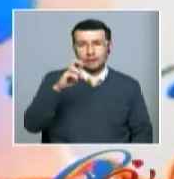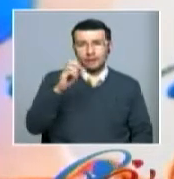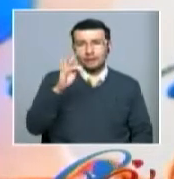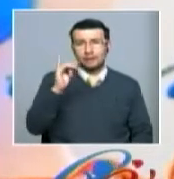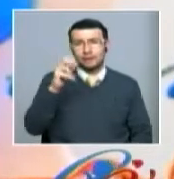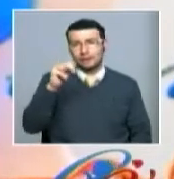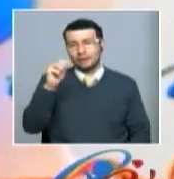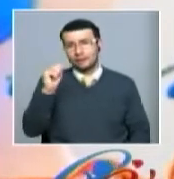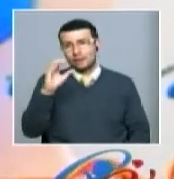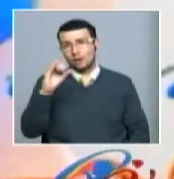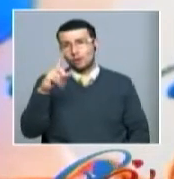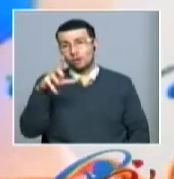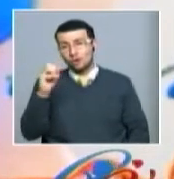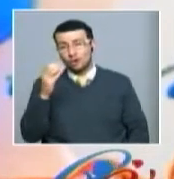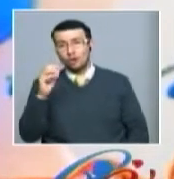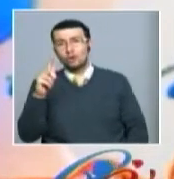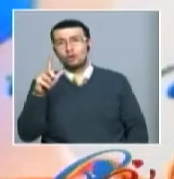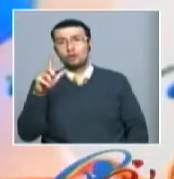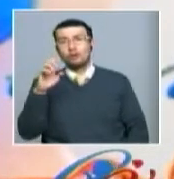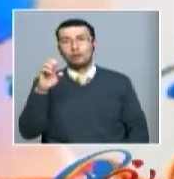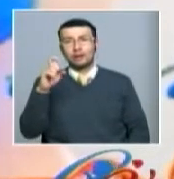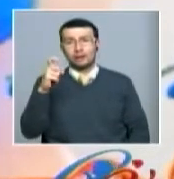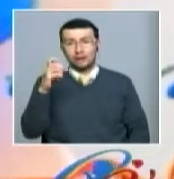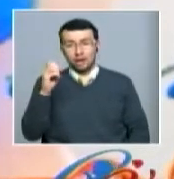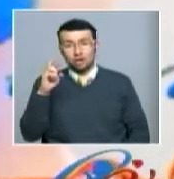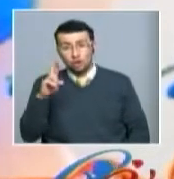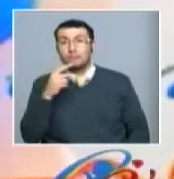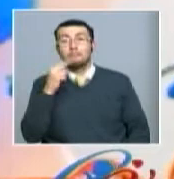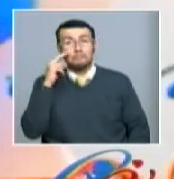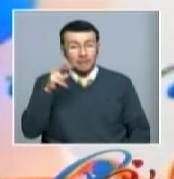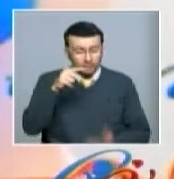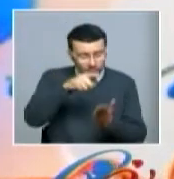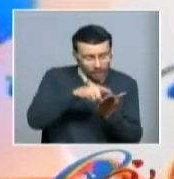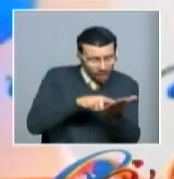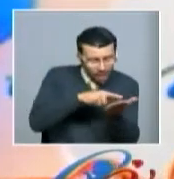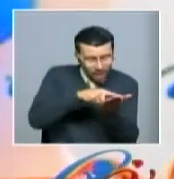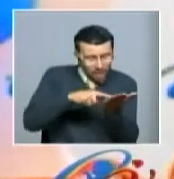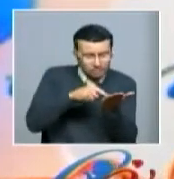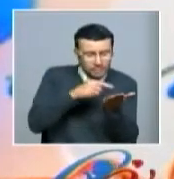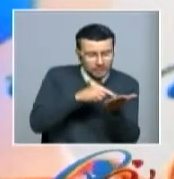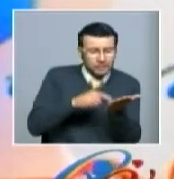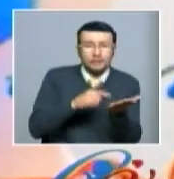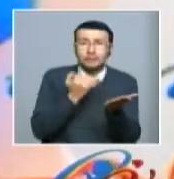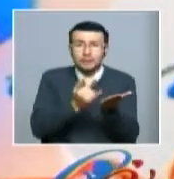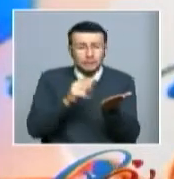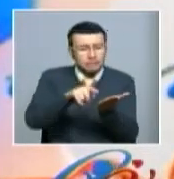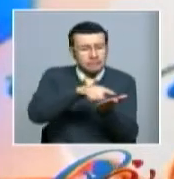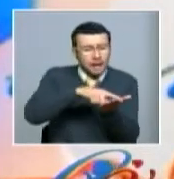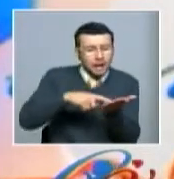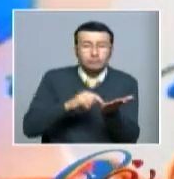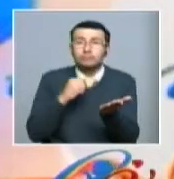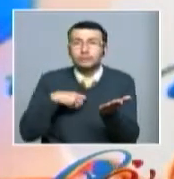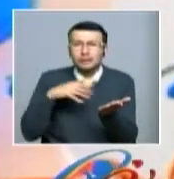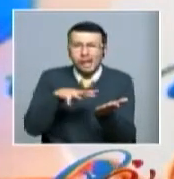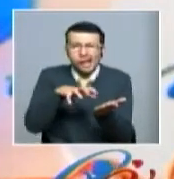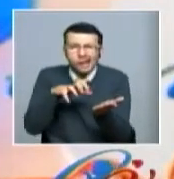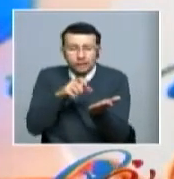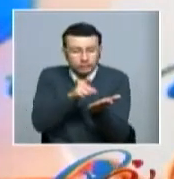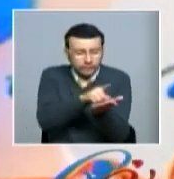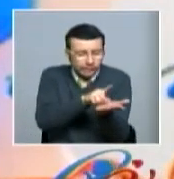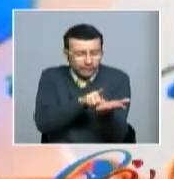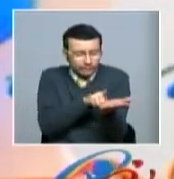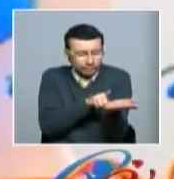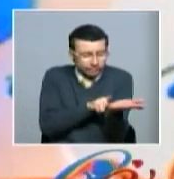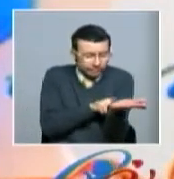muñeca, que es el que precisamente en la cara profunda de ese retináculo es por donde pasa precisamente